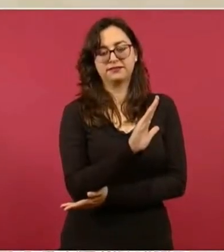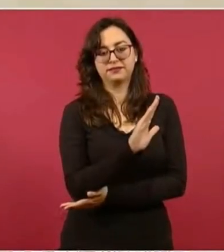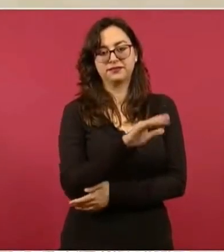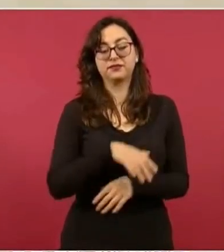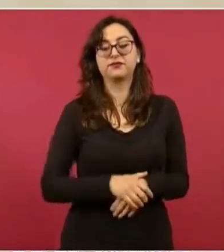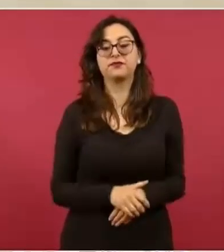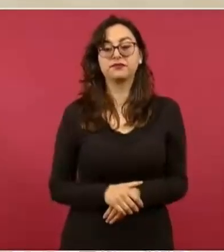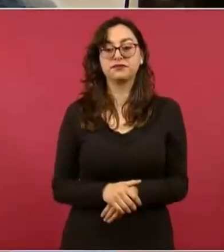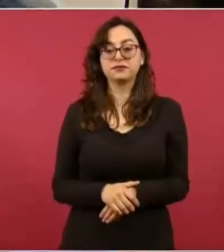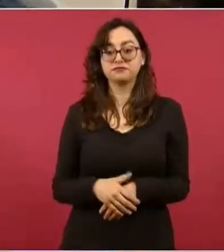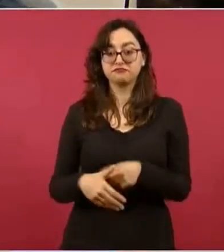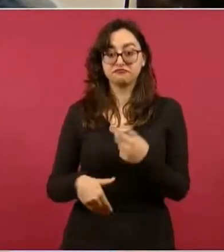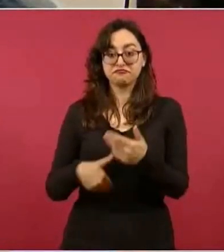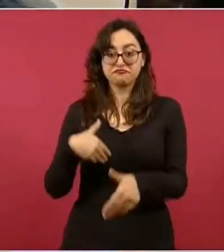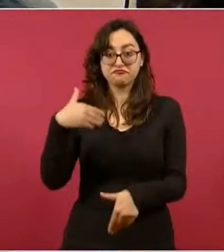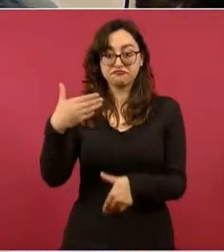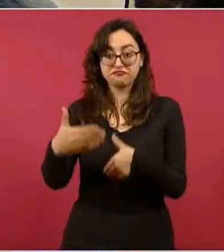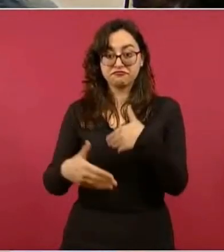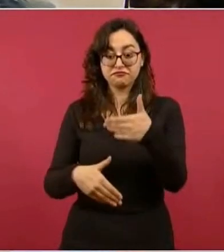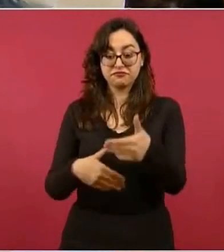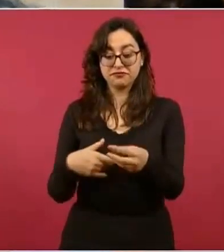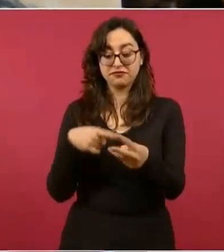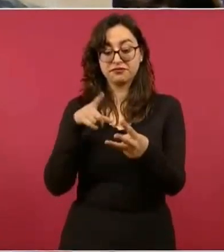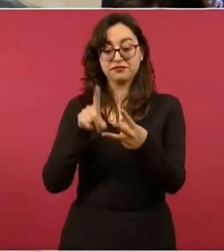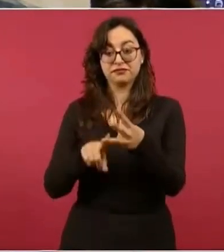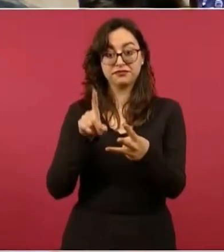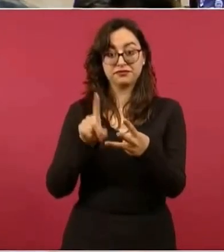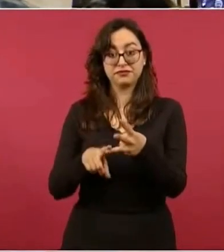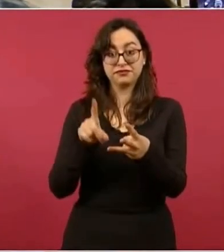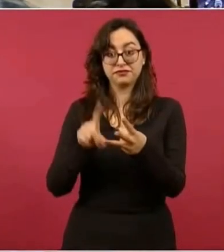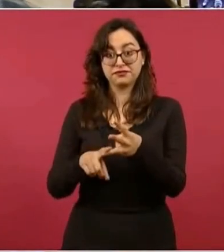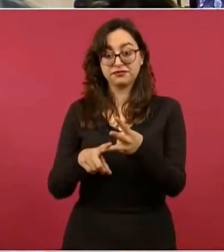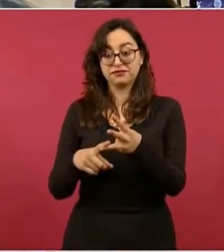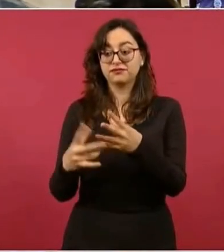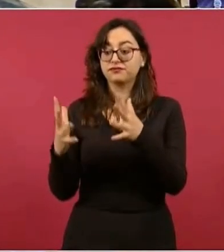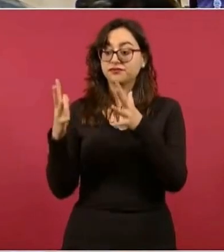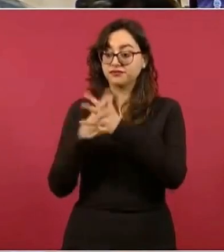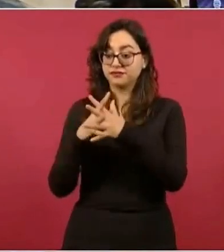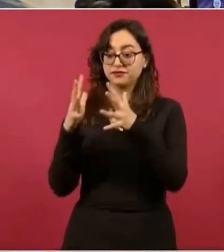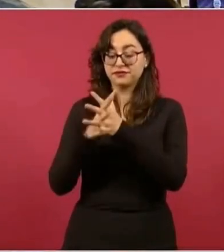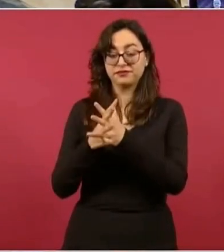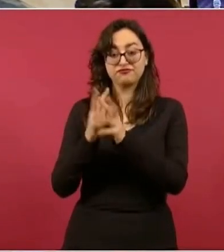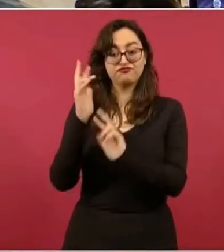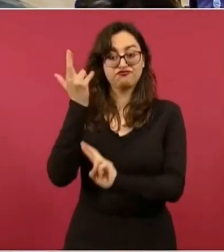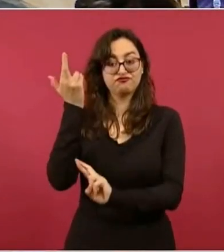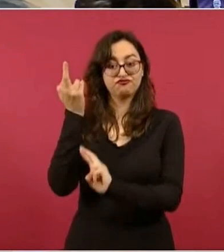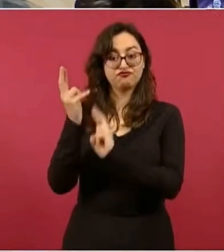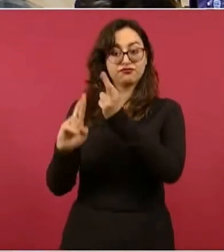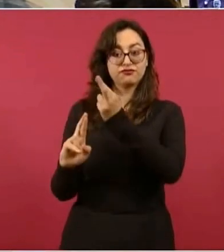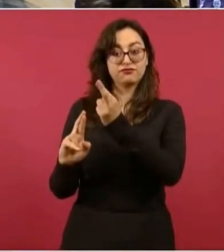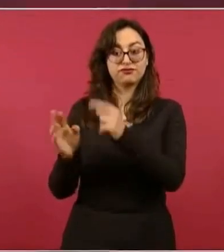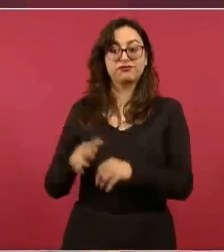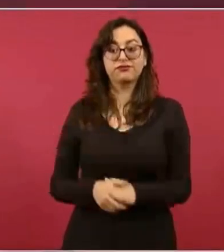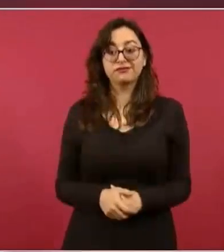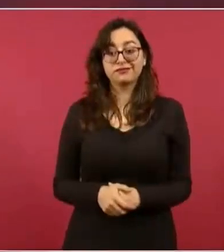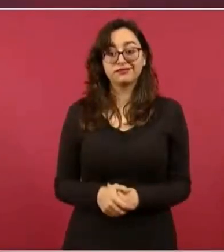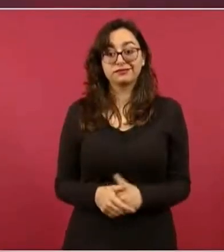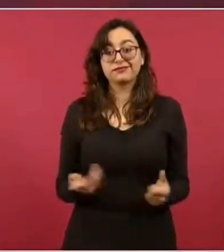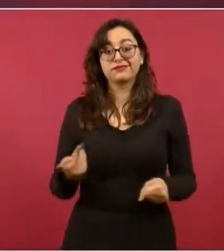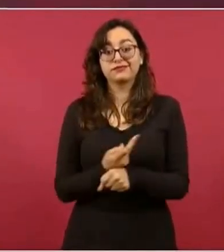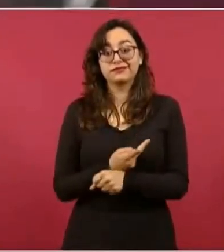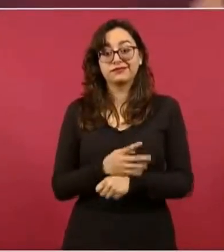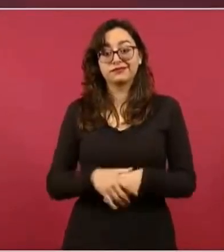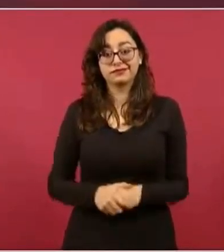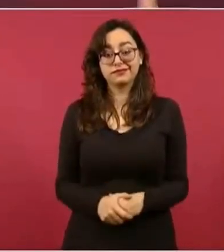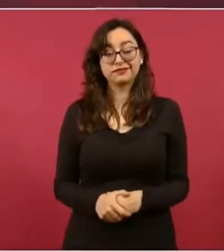y luego la revolución porque también los oligarcas se adueñaron del país